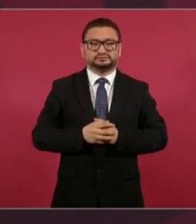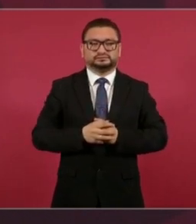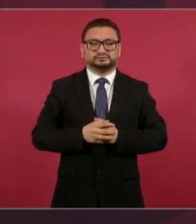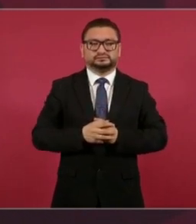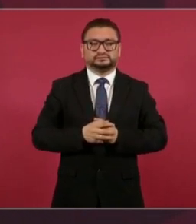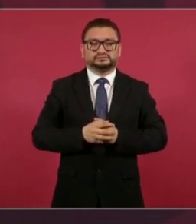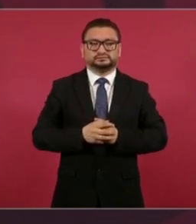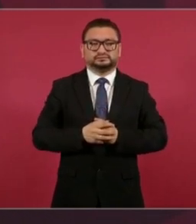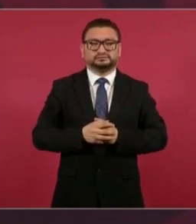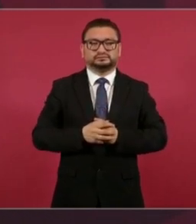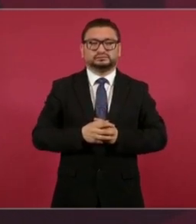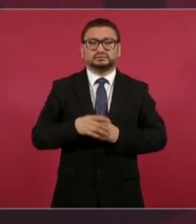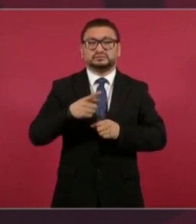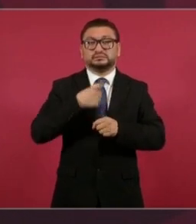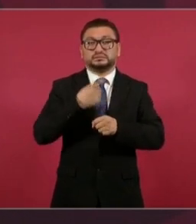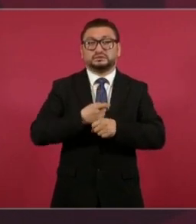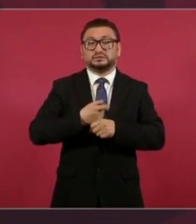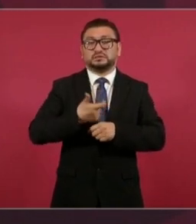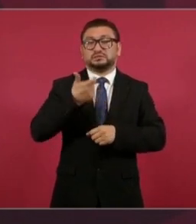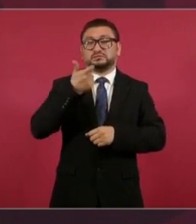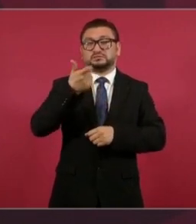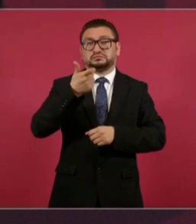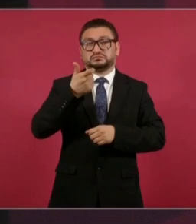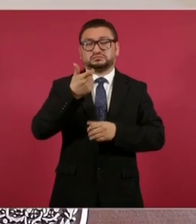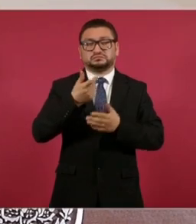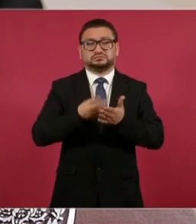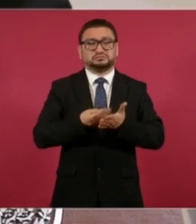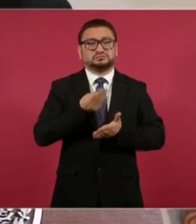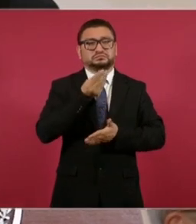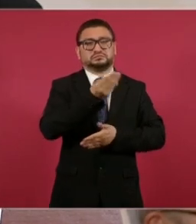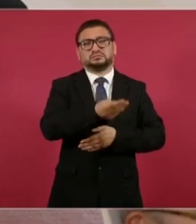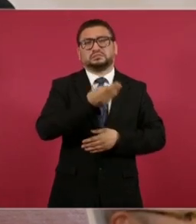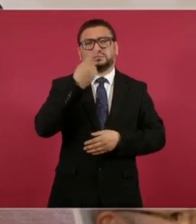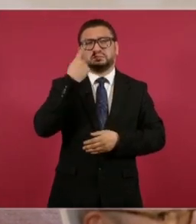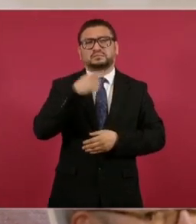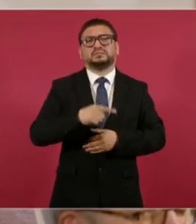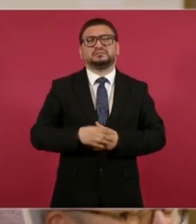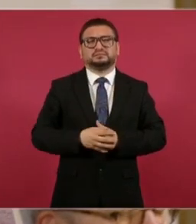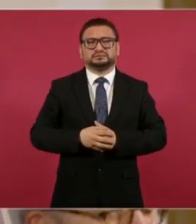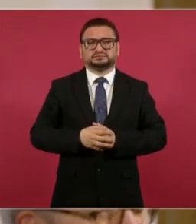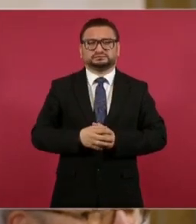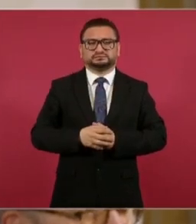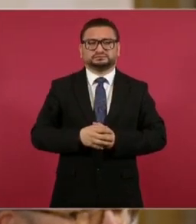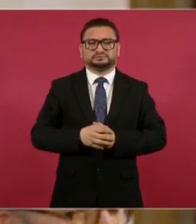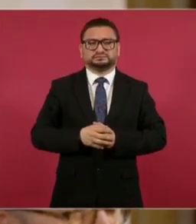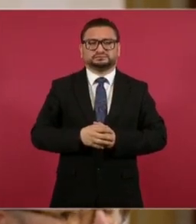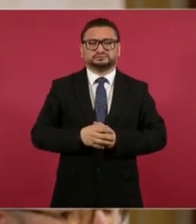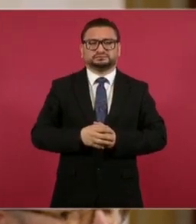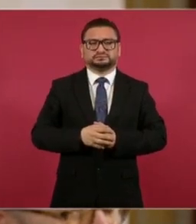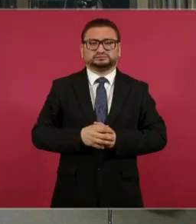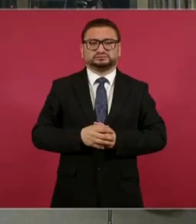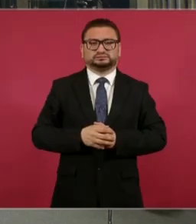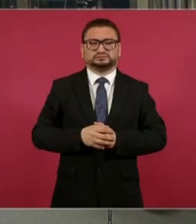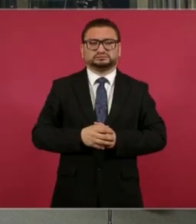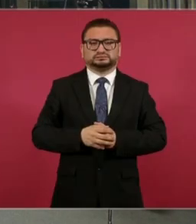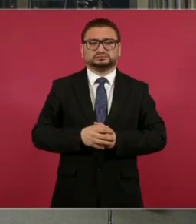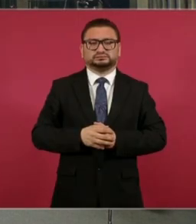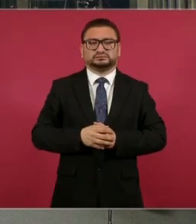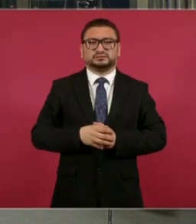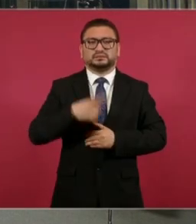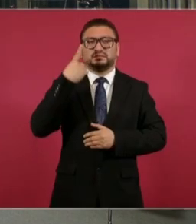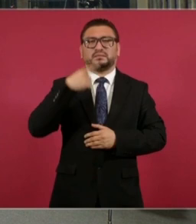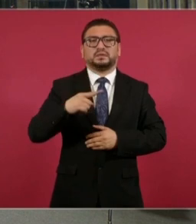primero daban dinero para que los